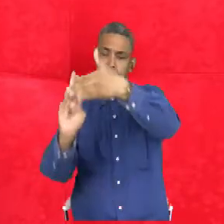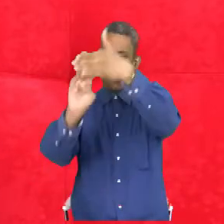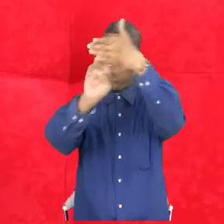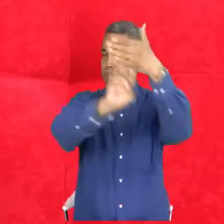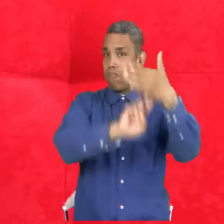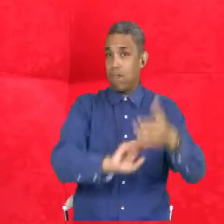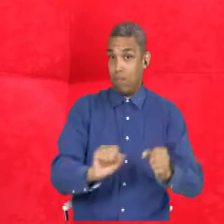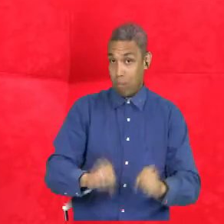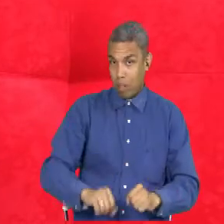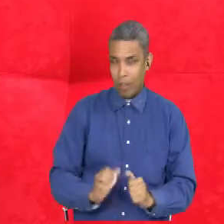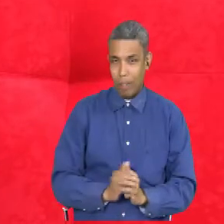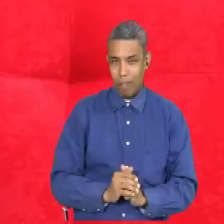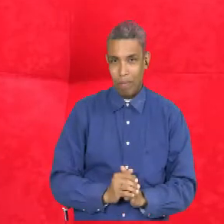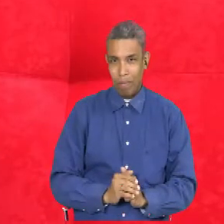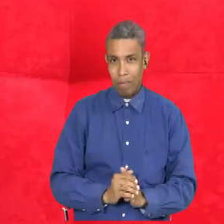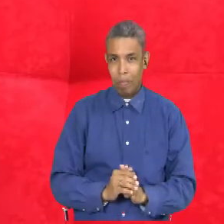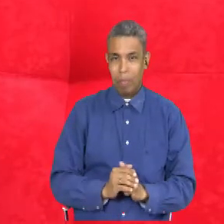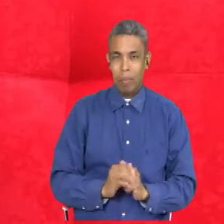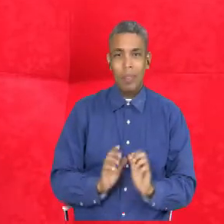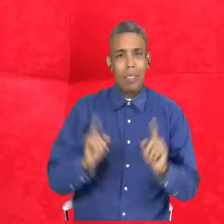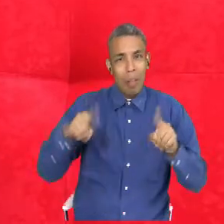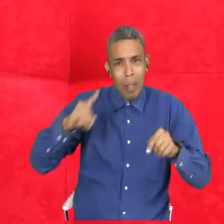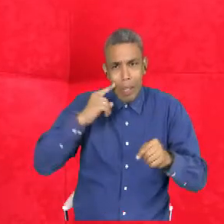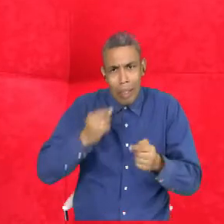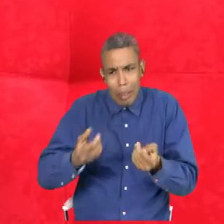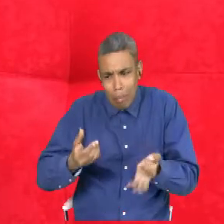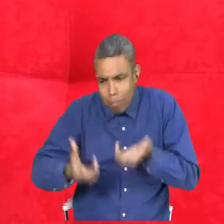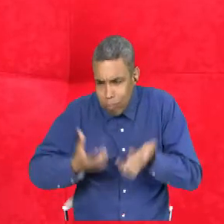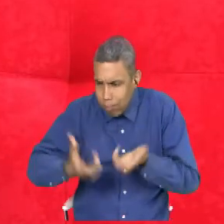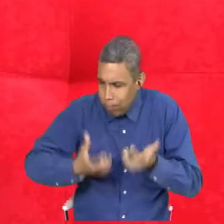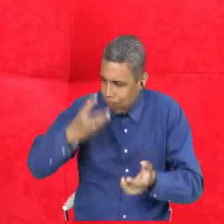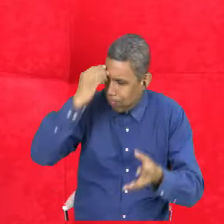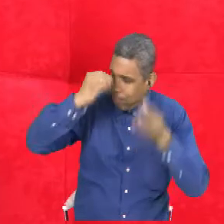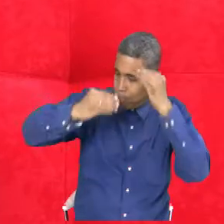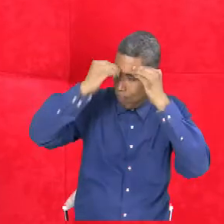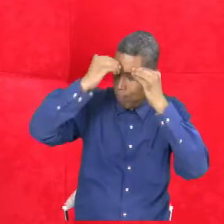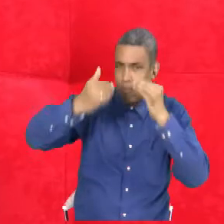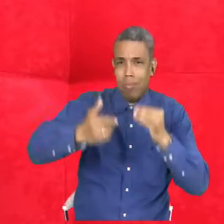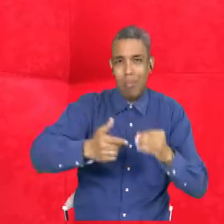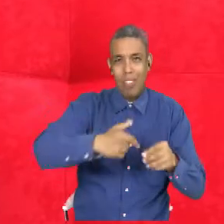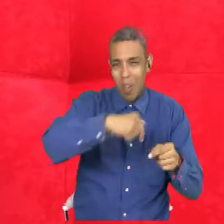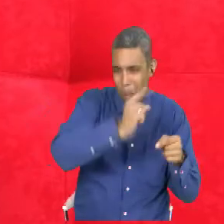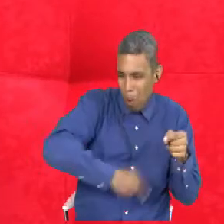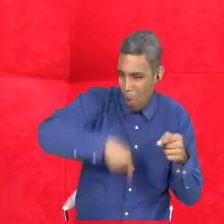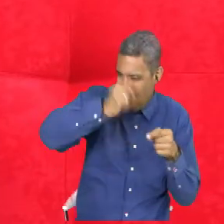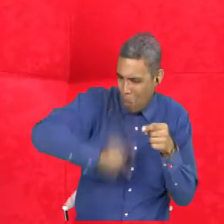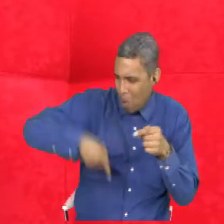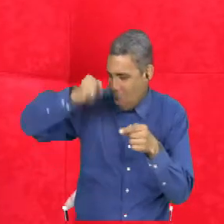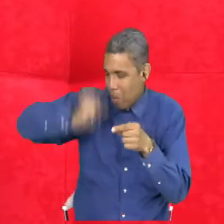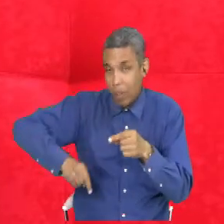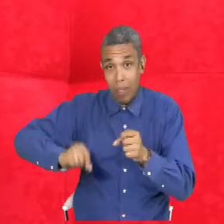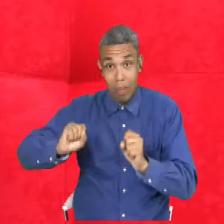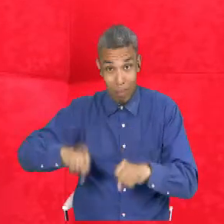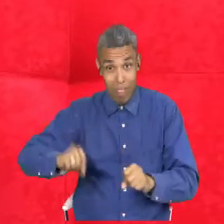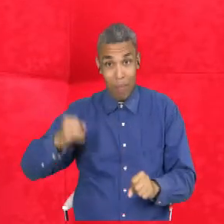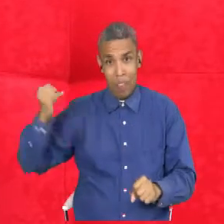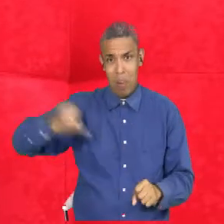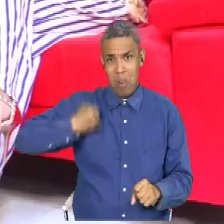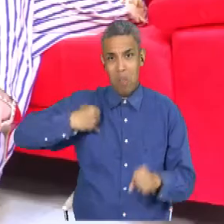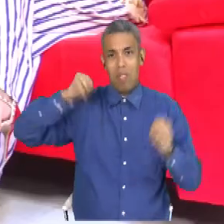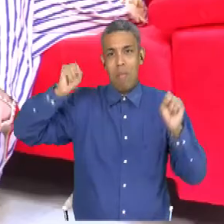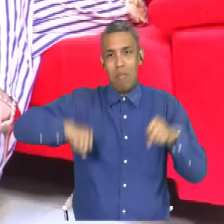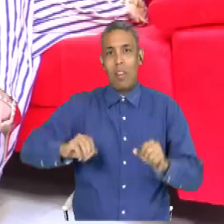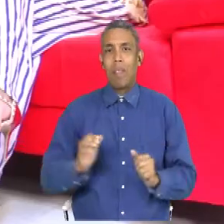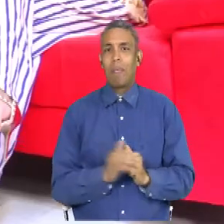por último tenemos un taller de cocina. Vamos a aprender a hacer diferentes cosas en la cocina, que los chicos puedan prepararse